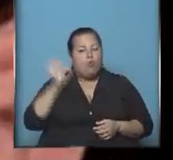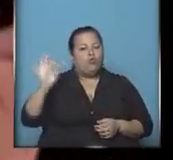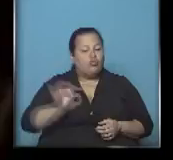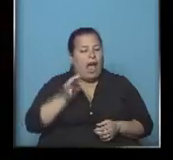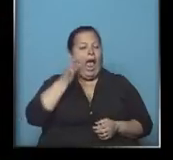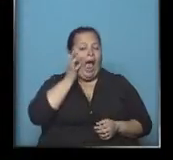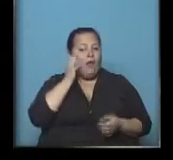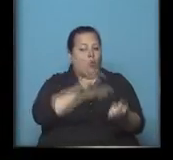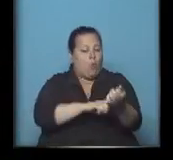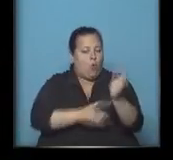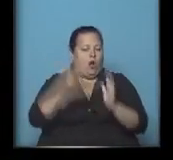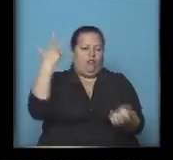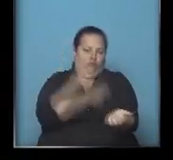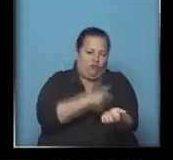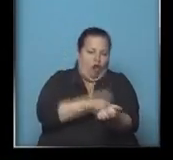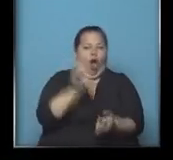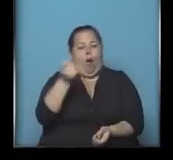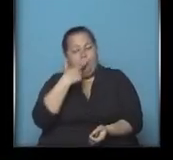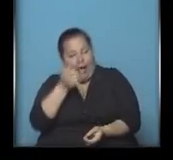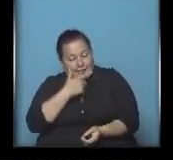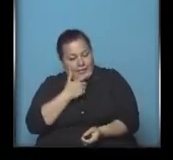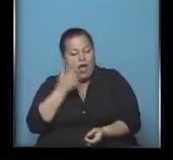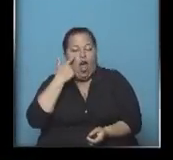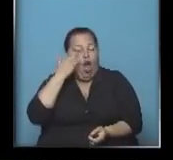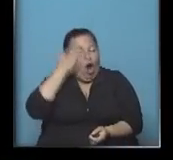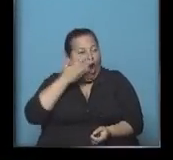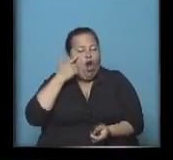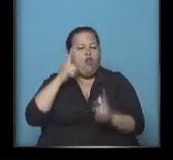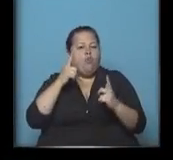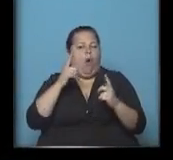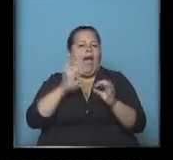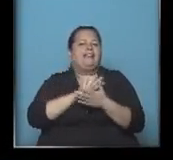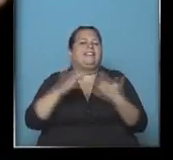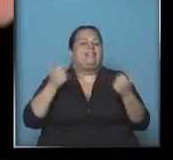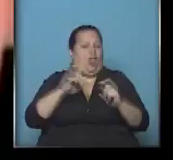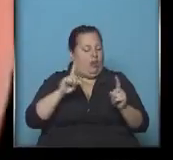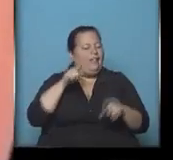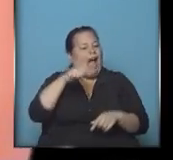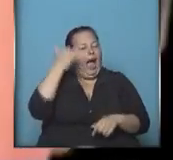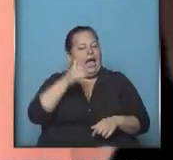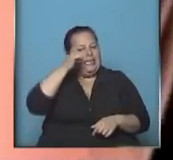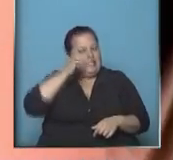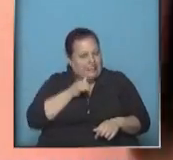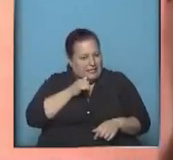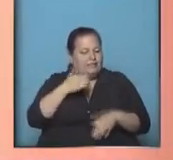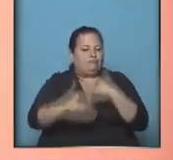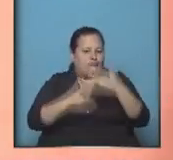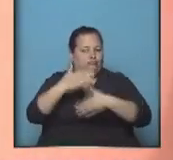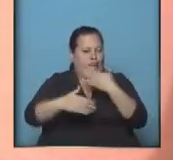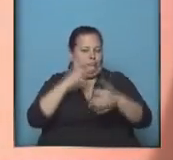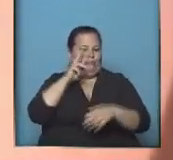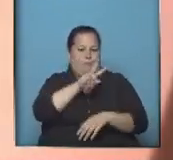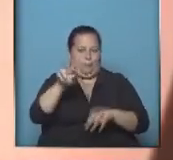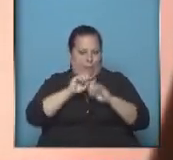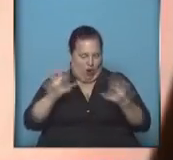hiperglucemia con insulina o con pastillas mi retina no tiene una retina totalmente sana y ya hay un daño con un progresivo daño